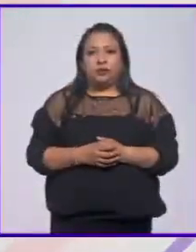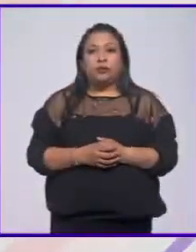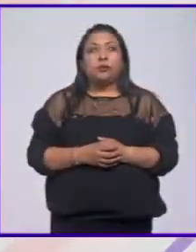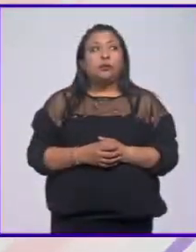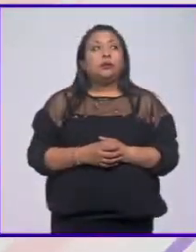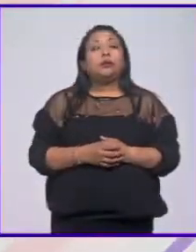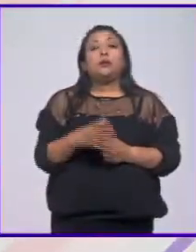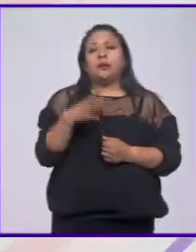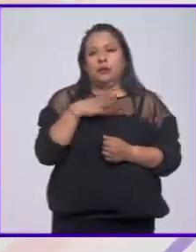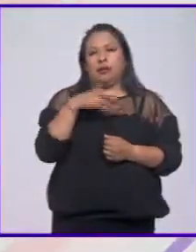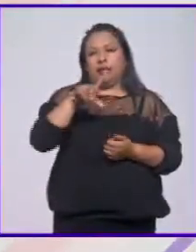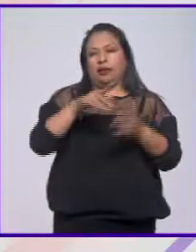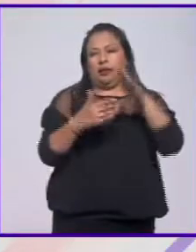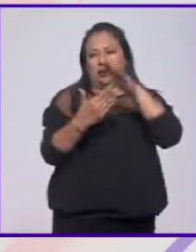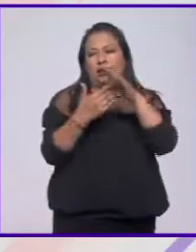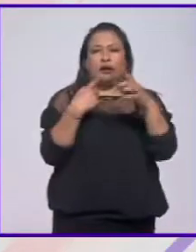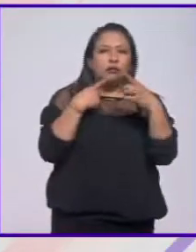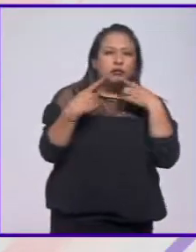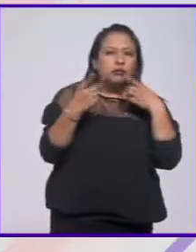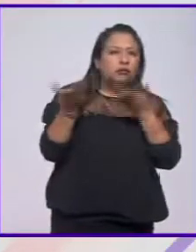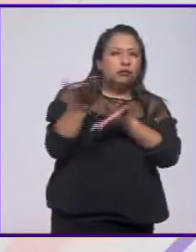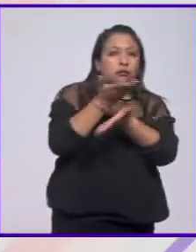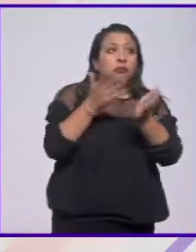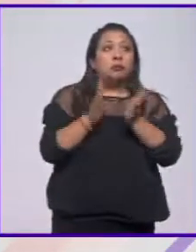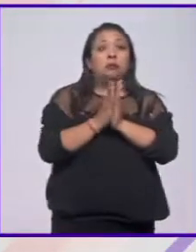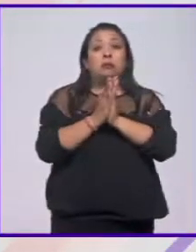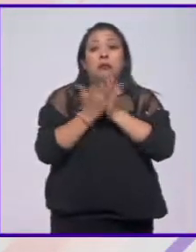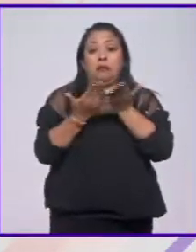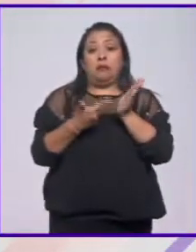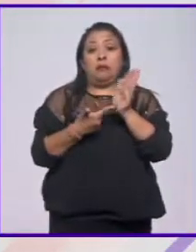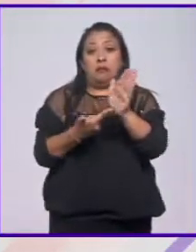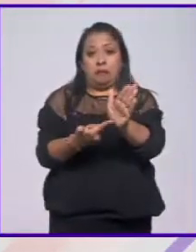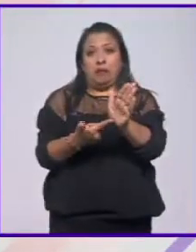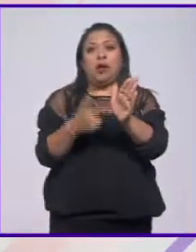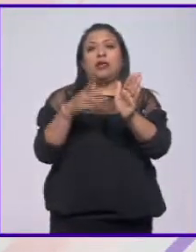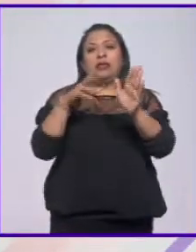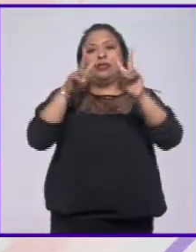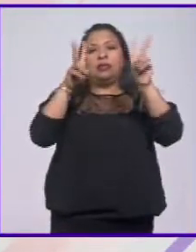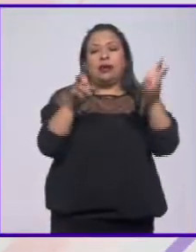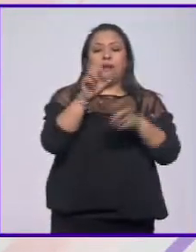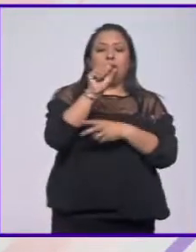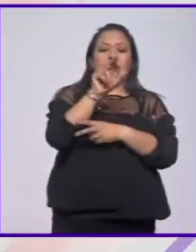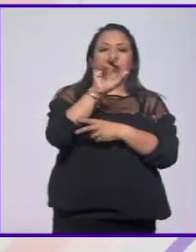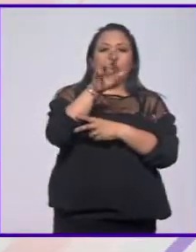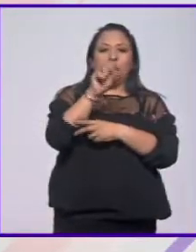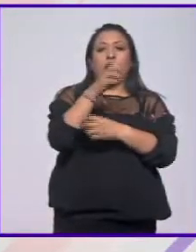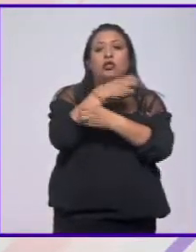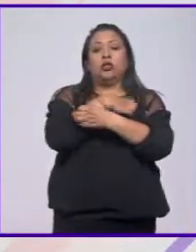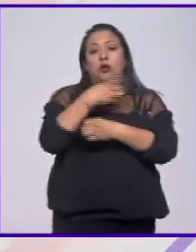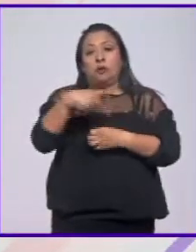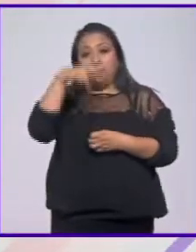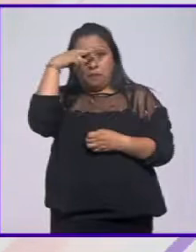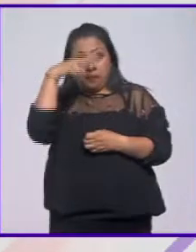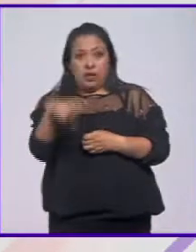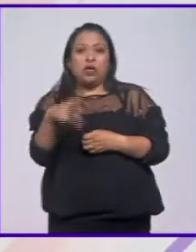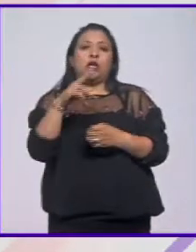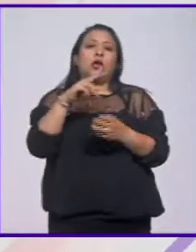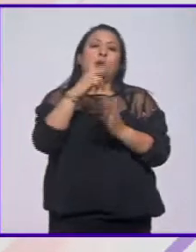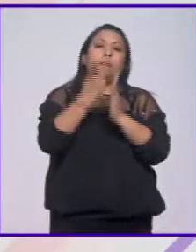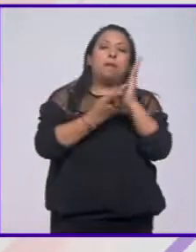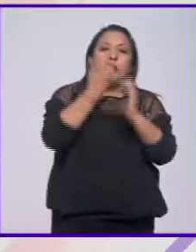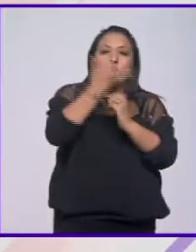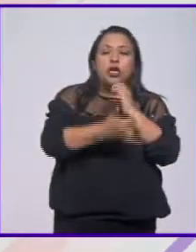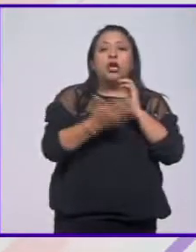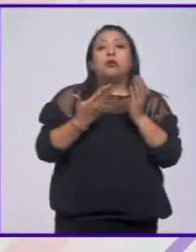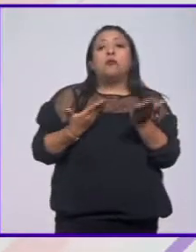En el marco de la Mesa Redonda se presentó el libro Santuarios Educativos Mexicanos, proyectos y propuestas ante